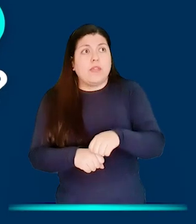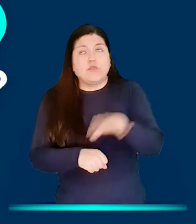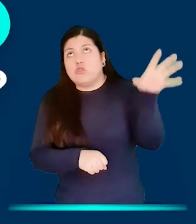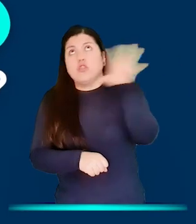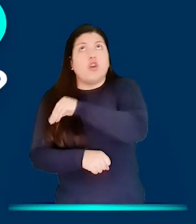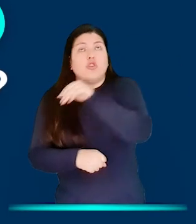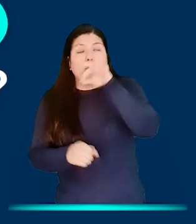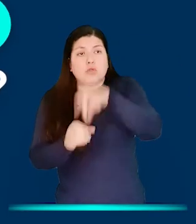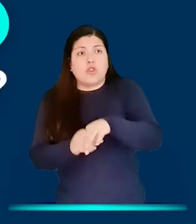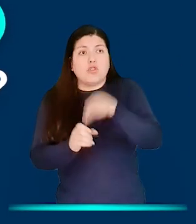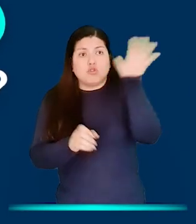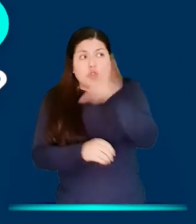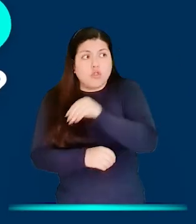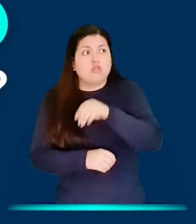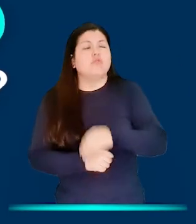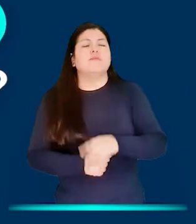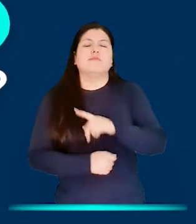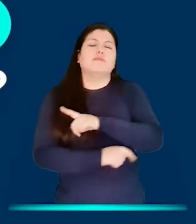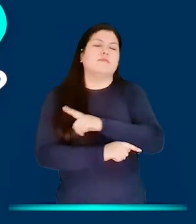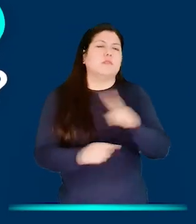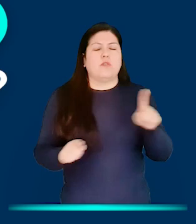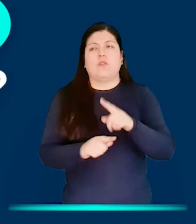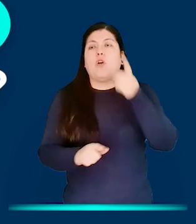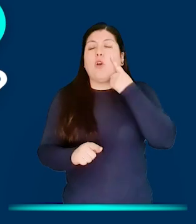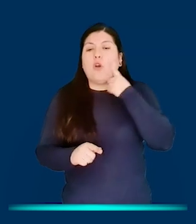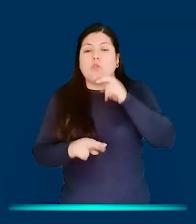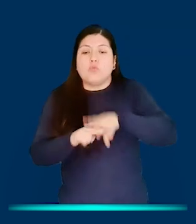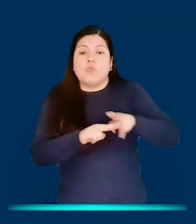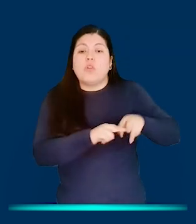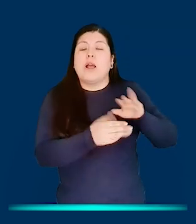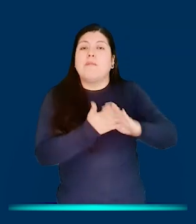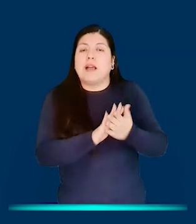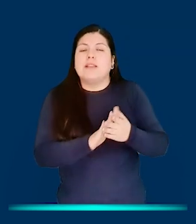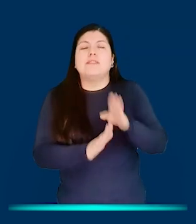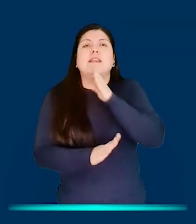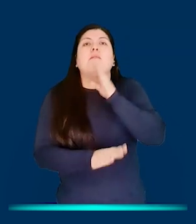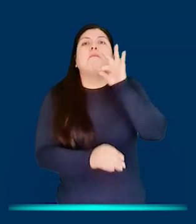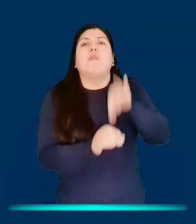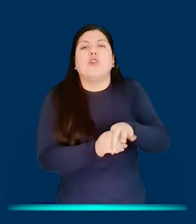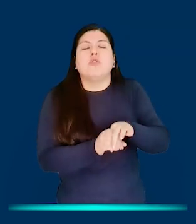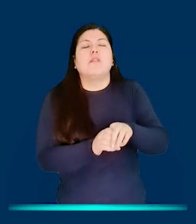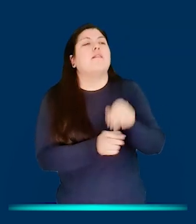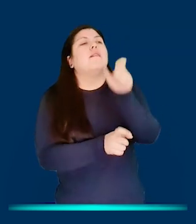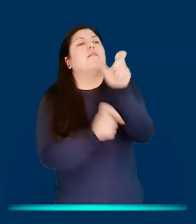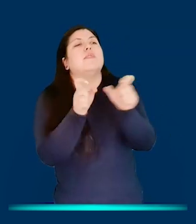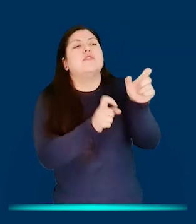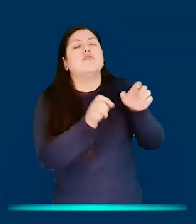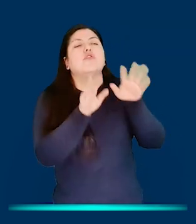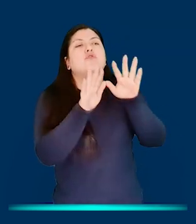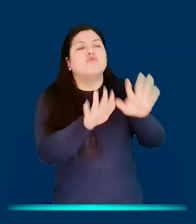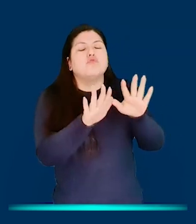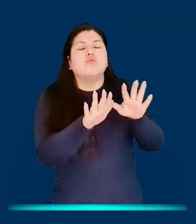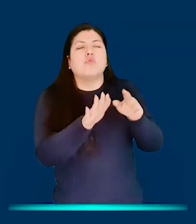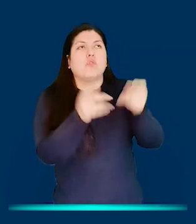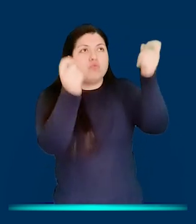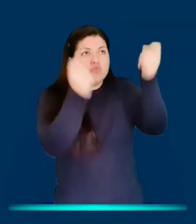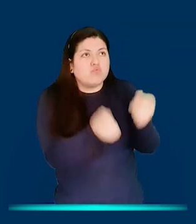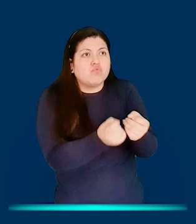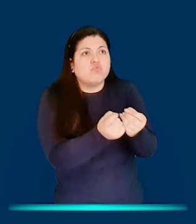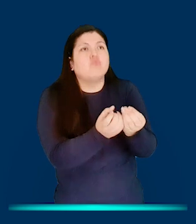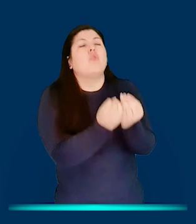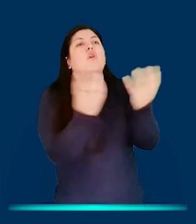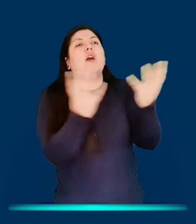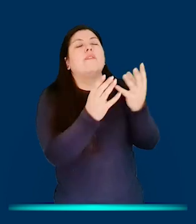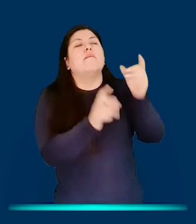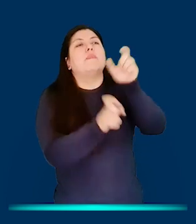los colombianos que están en el censo electoral pueden votar por CITREP? No todo el censo electoral de Colombia puede votar por las curules